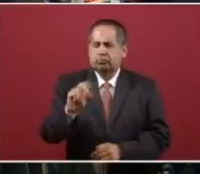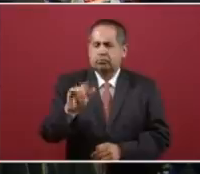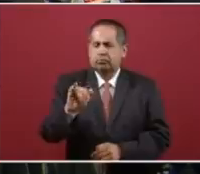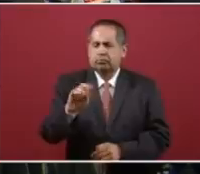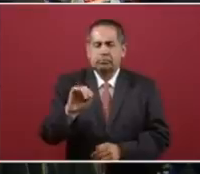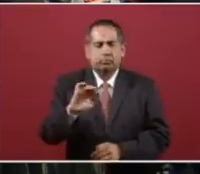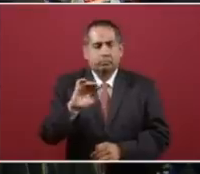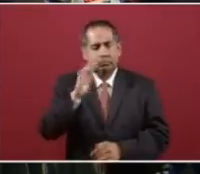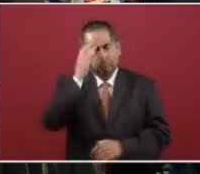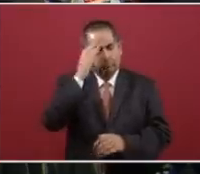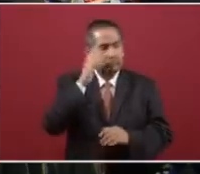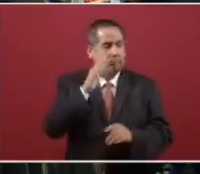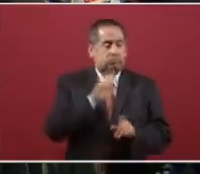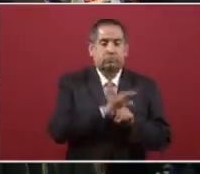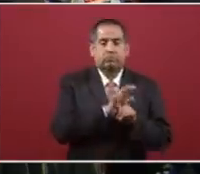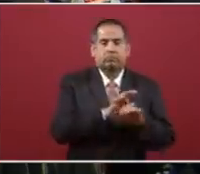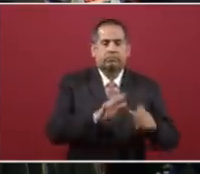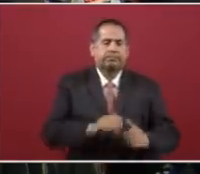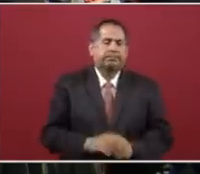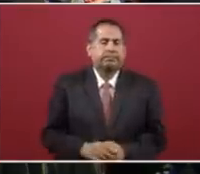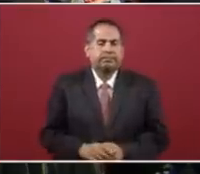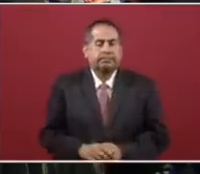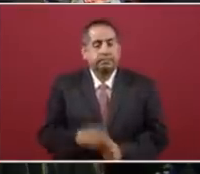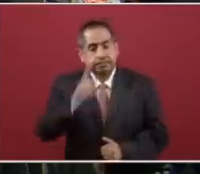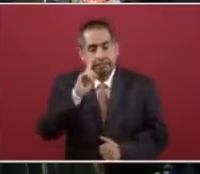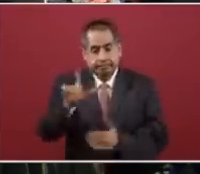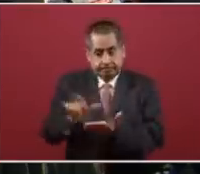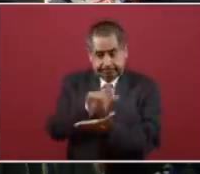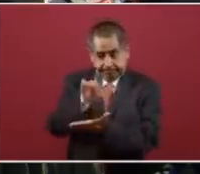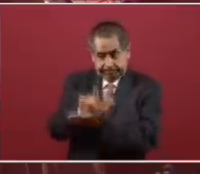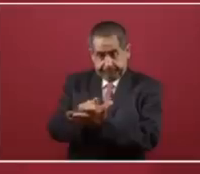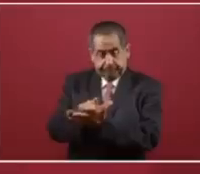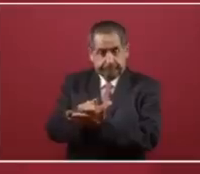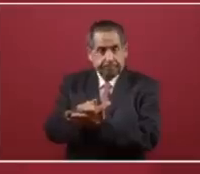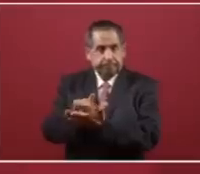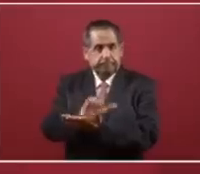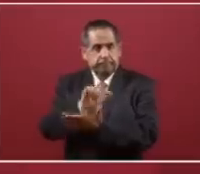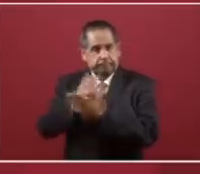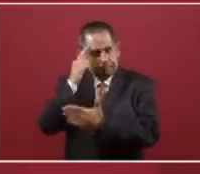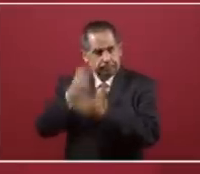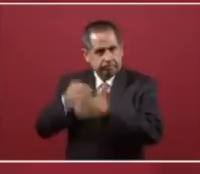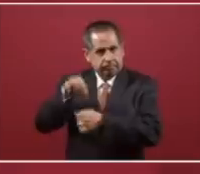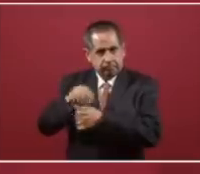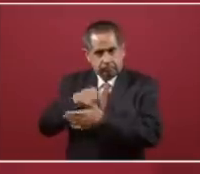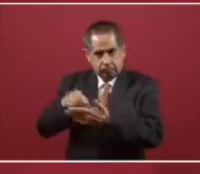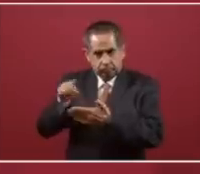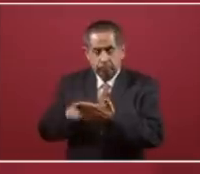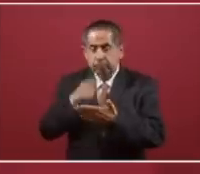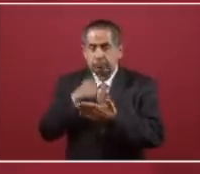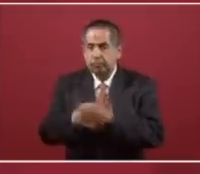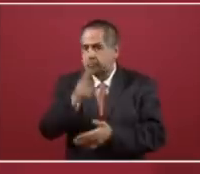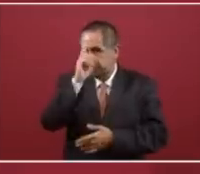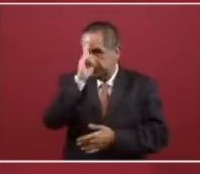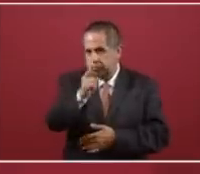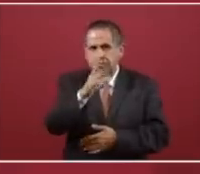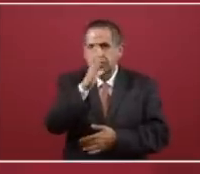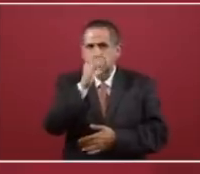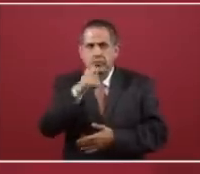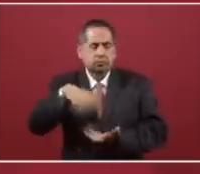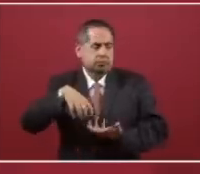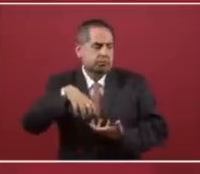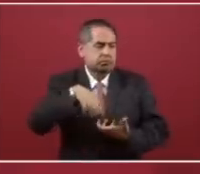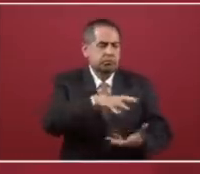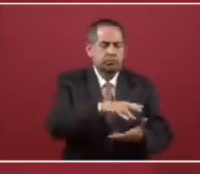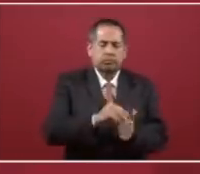ley en materia de delitos electorales prohíbe de manera clara que exista financiamiento ilícito en las campañas electorales